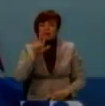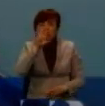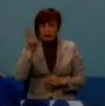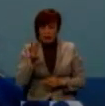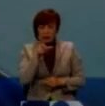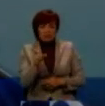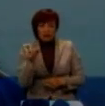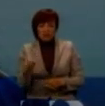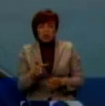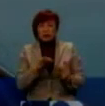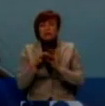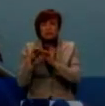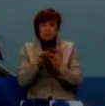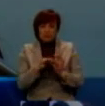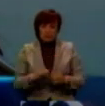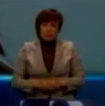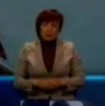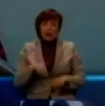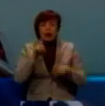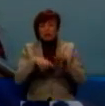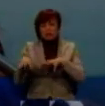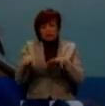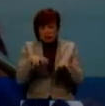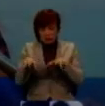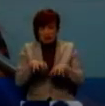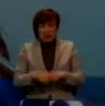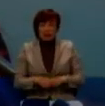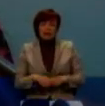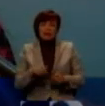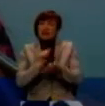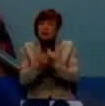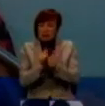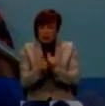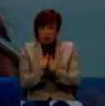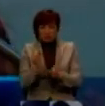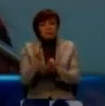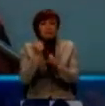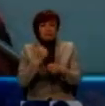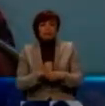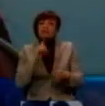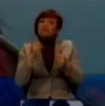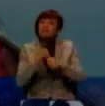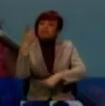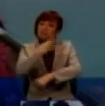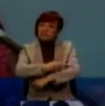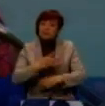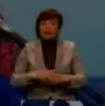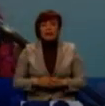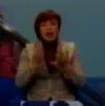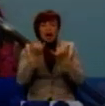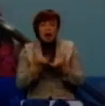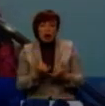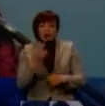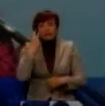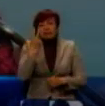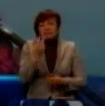libertad, está haciendo algún tipo de actividad deportiva que existe, es su primer día, está tratándose de